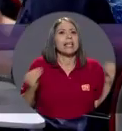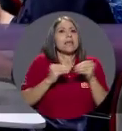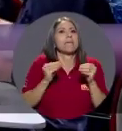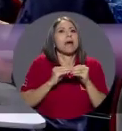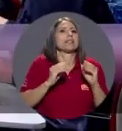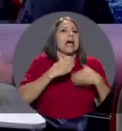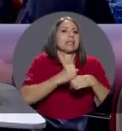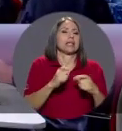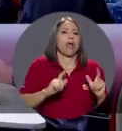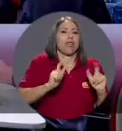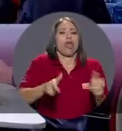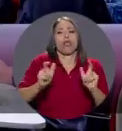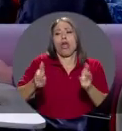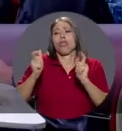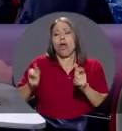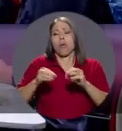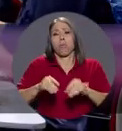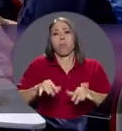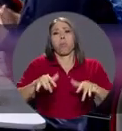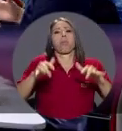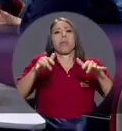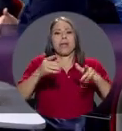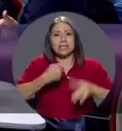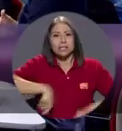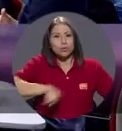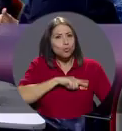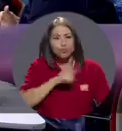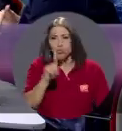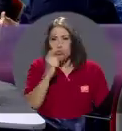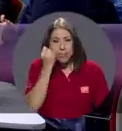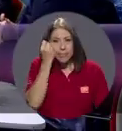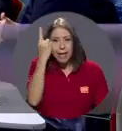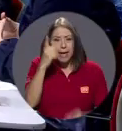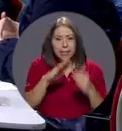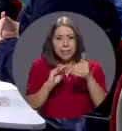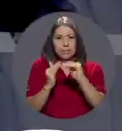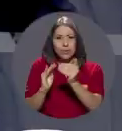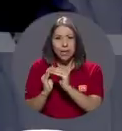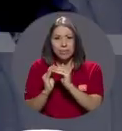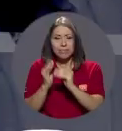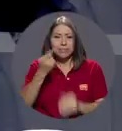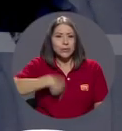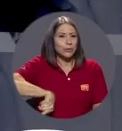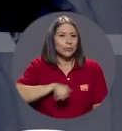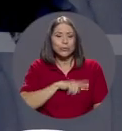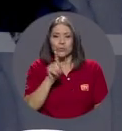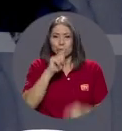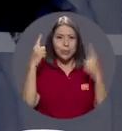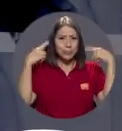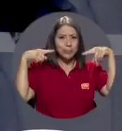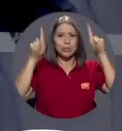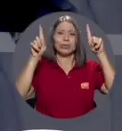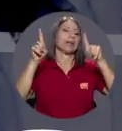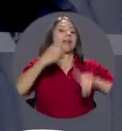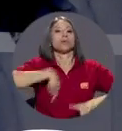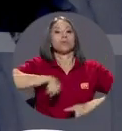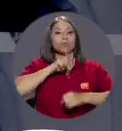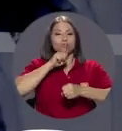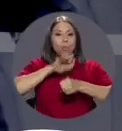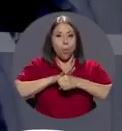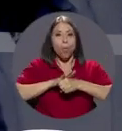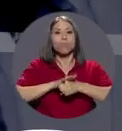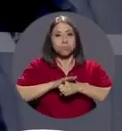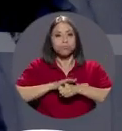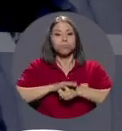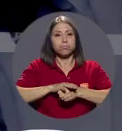las mayores generadoras de residuos. Entonces, si no entendemos la ciudad, no vamos a lograr realmente